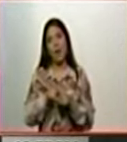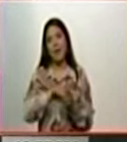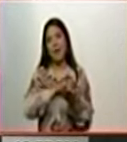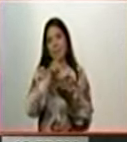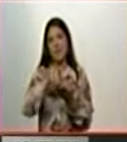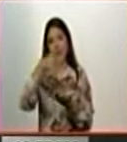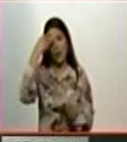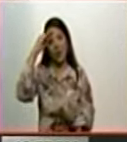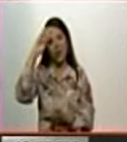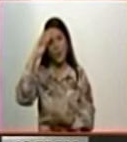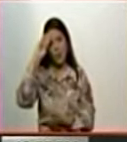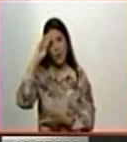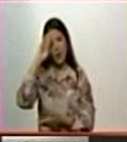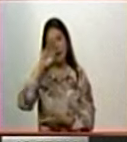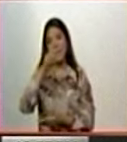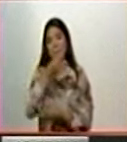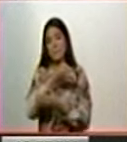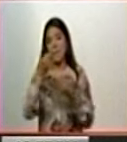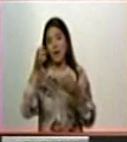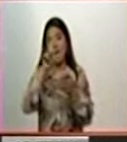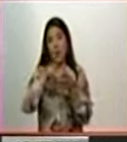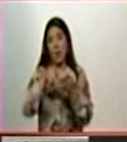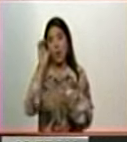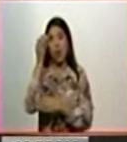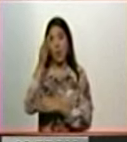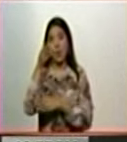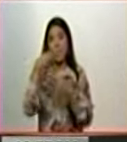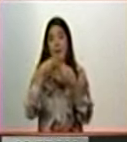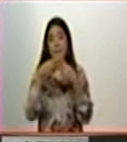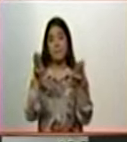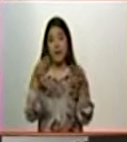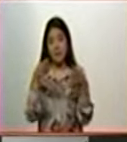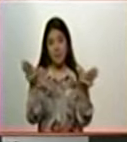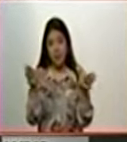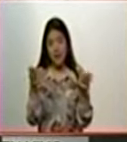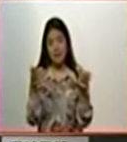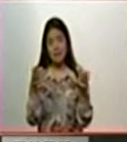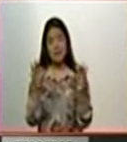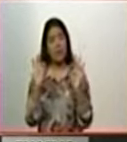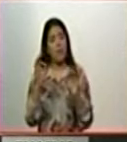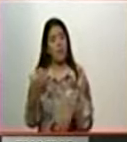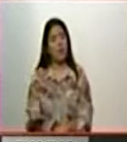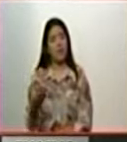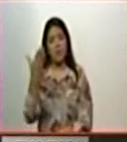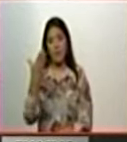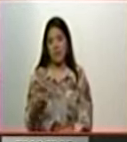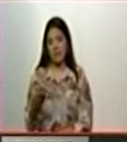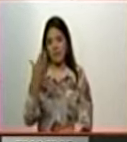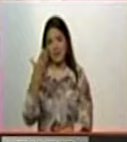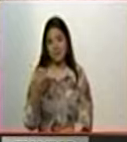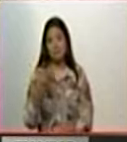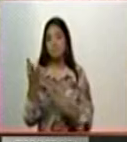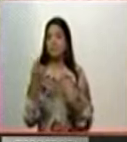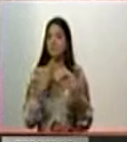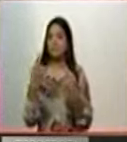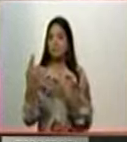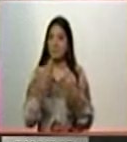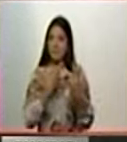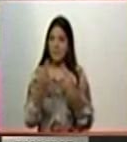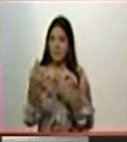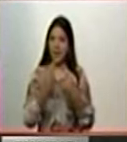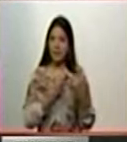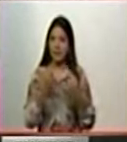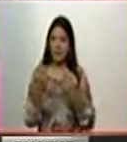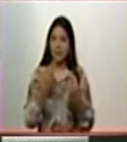participación de Cuba en la extraordinaria cumbre de Panamá, que marcó un momento histórico también en las relaciones